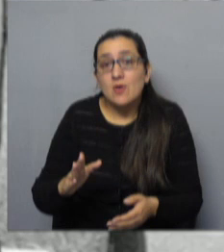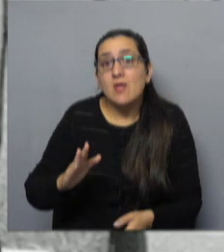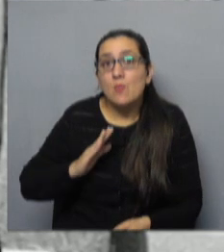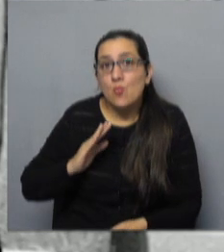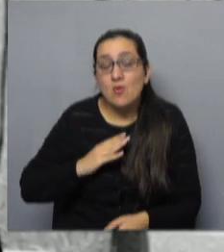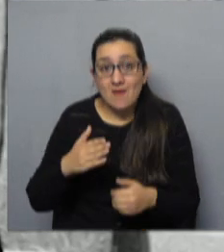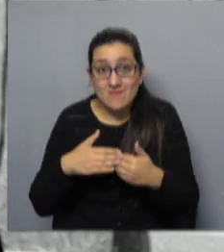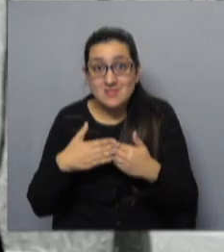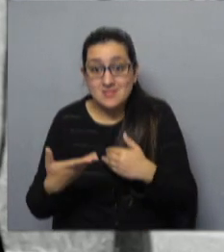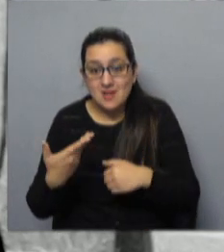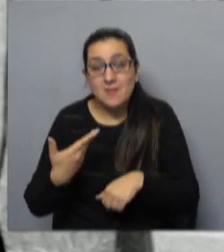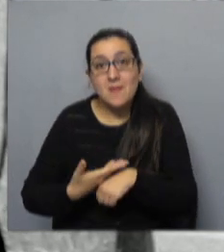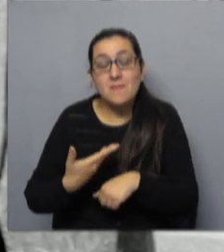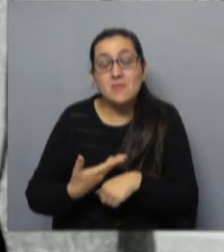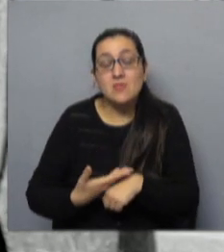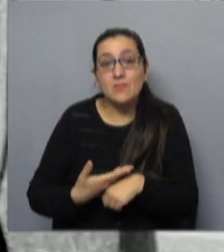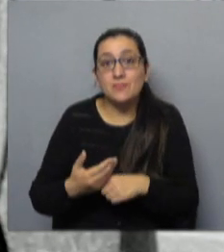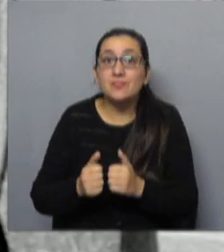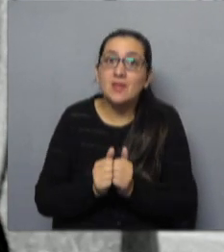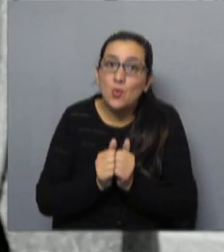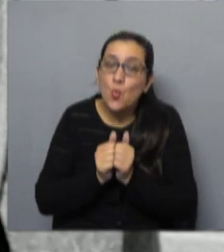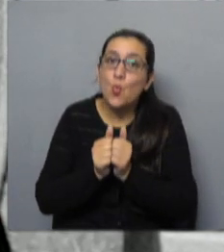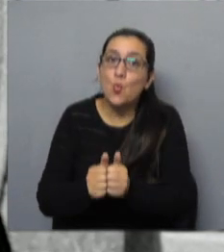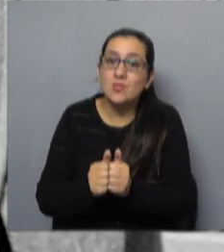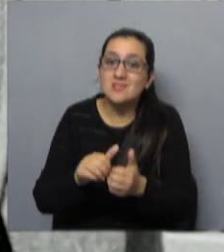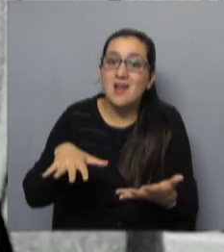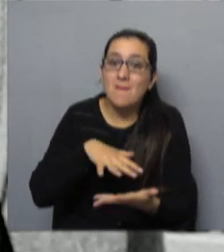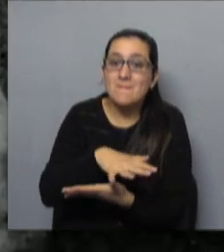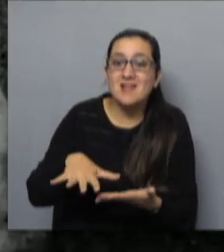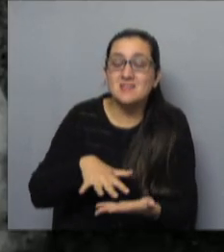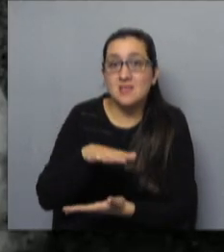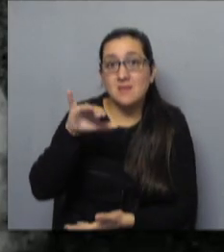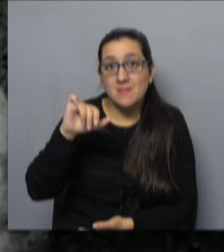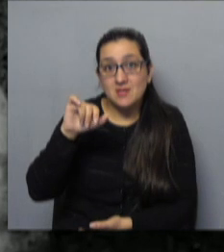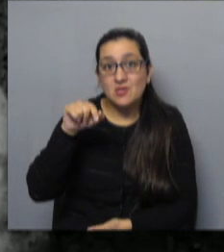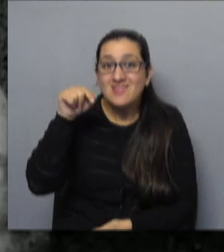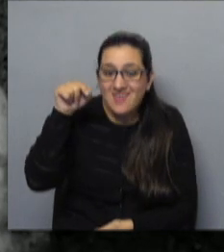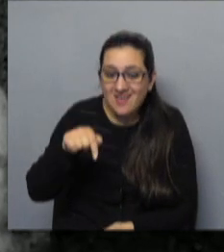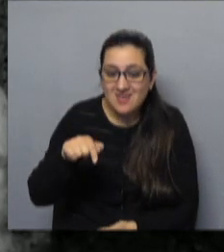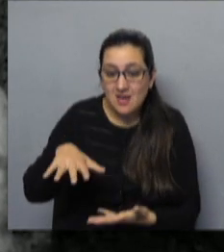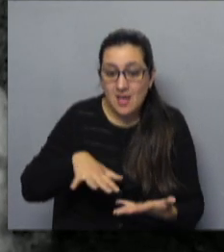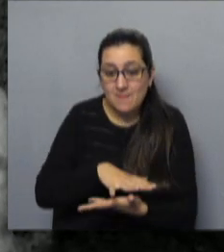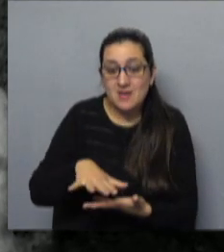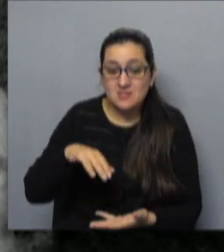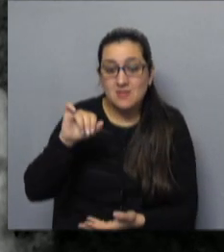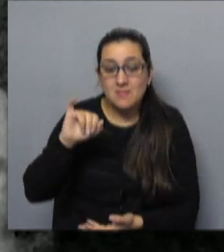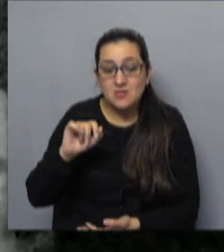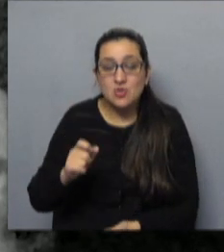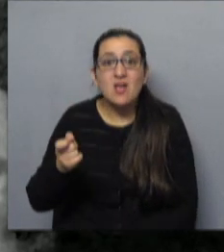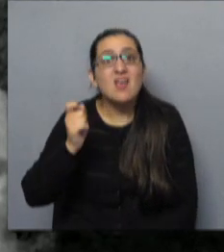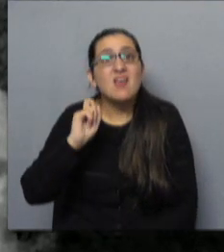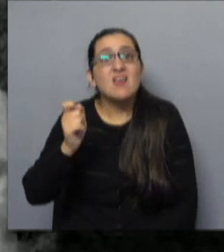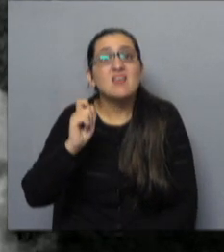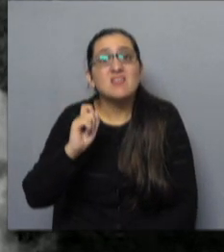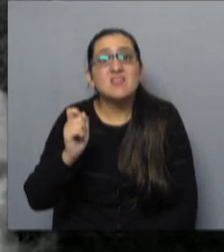que me pidió de ir juntas a la Plaza de Mayo. Y en la Plaza de Mayo, ¿quién nos va